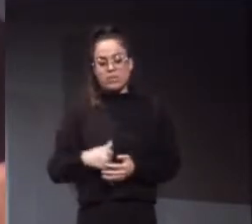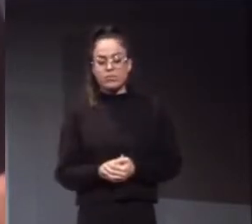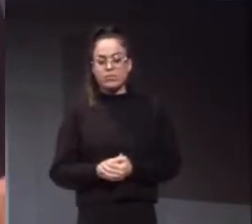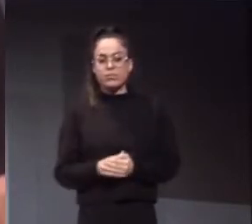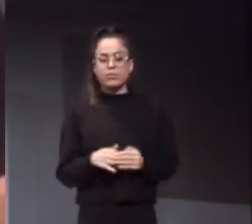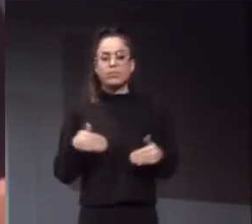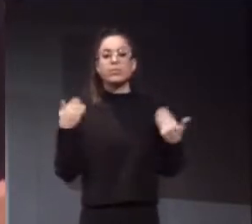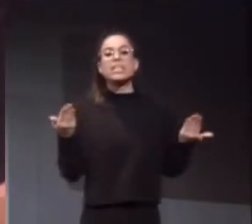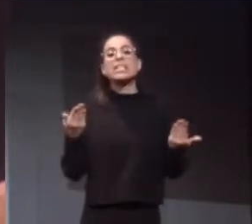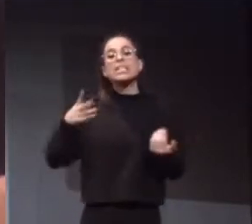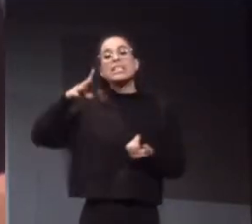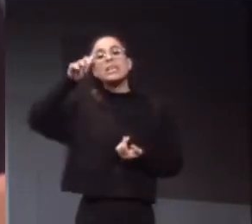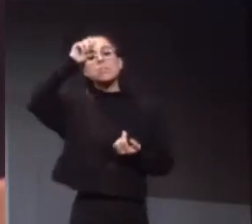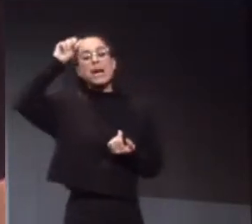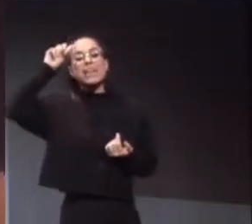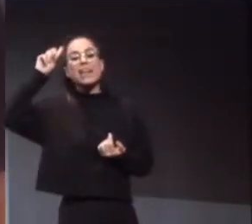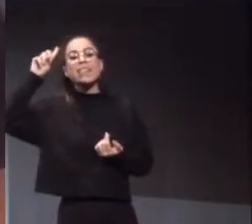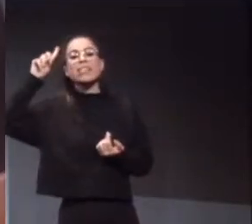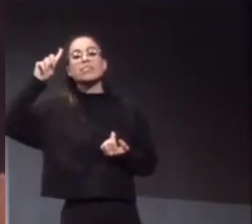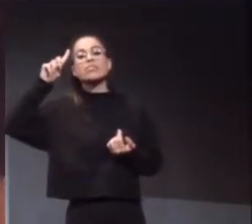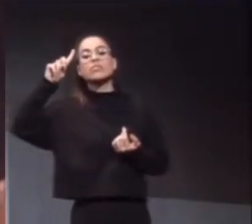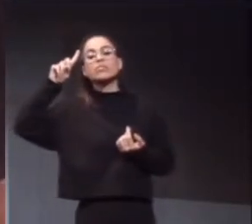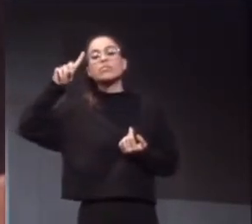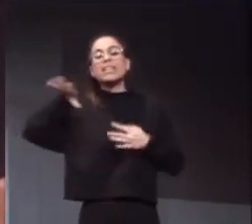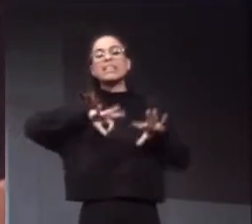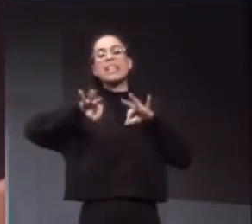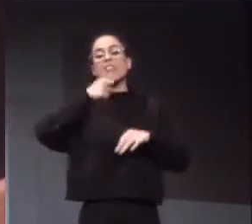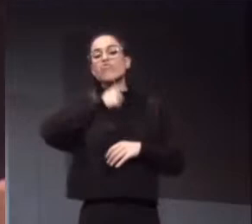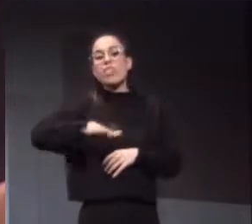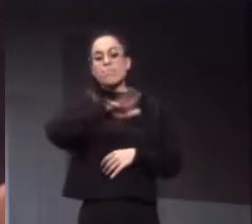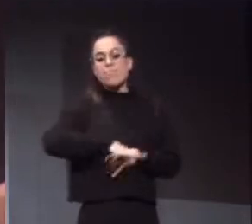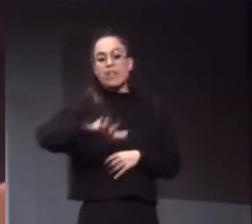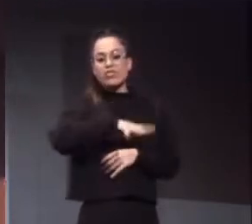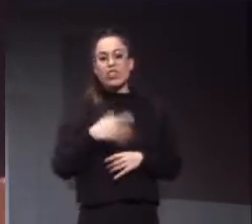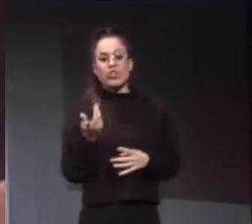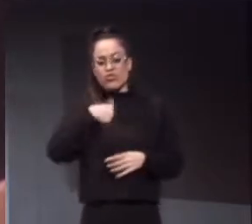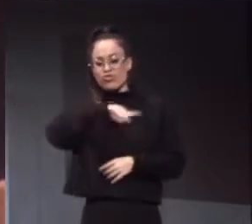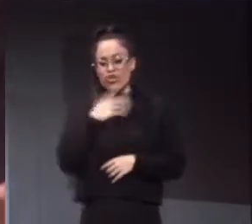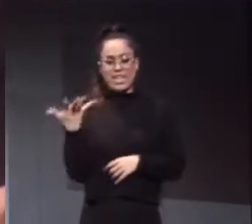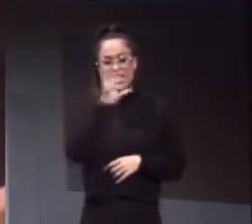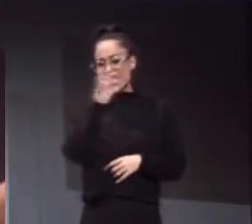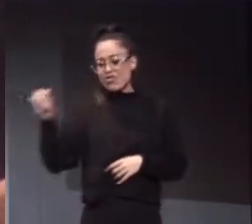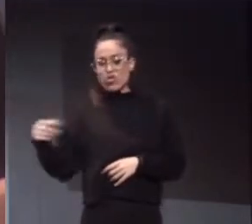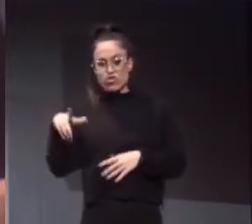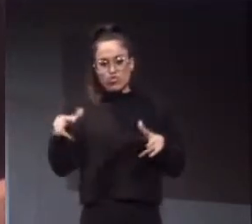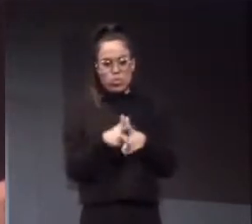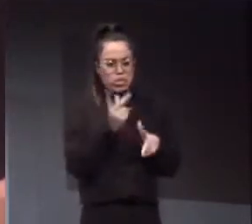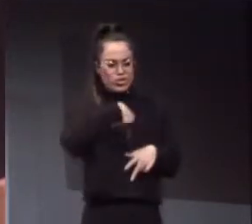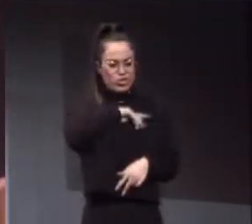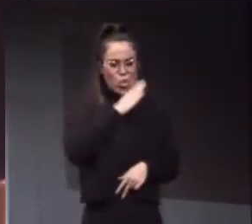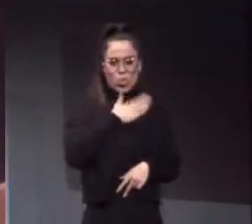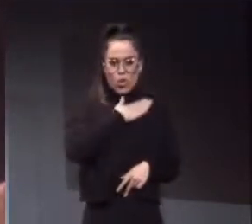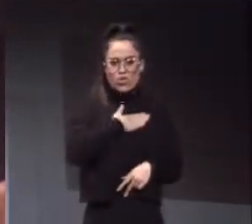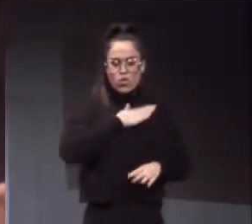teatro del barrio que somos 525 socias y socios personas que somos las dueñas del teatro esto no es de una persona